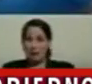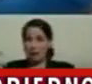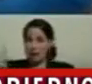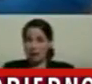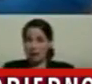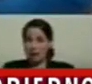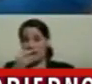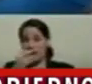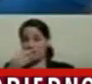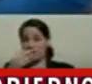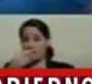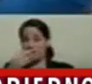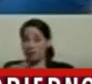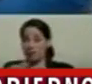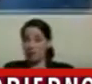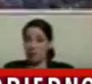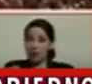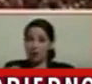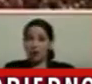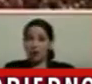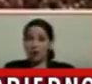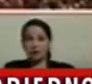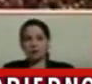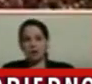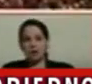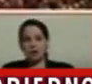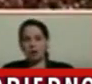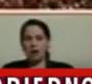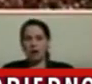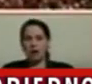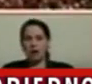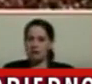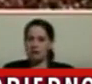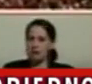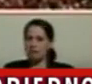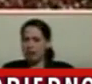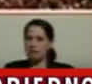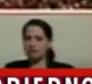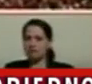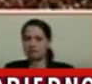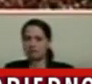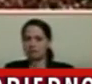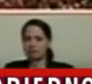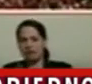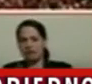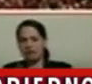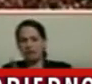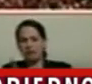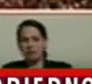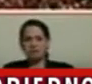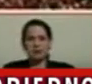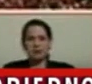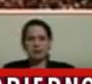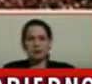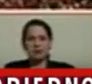en sí mismo se autodestruya y le entregue el poder político a la oligarquía y al imperialismo